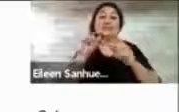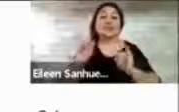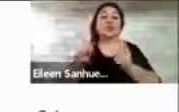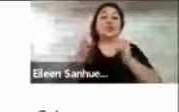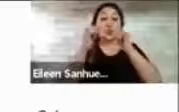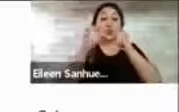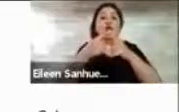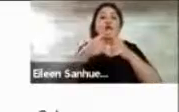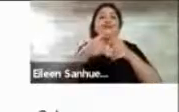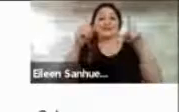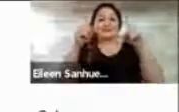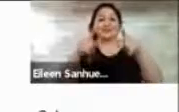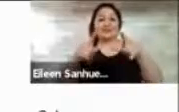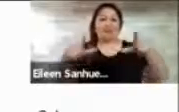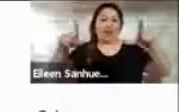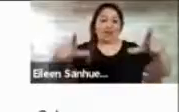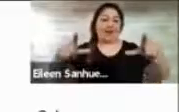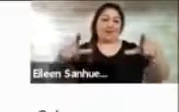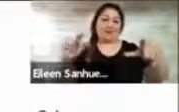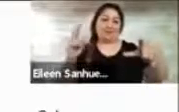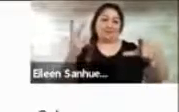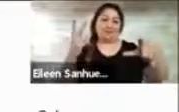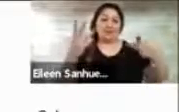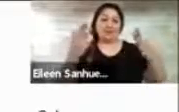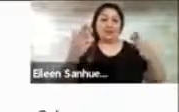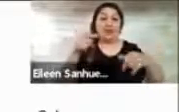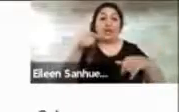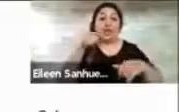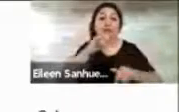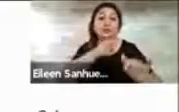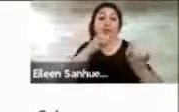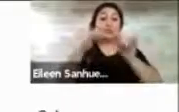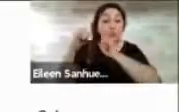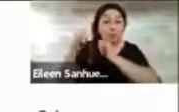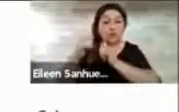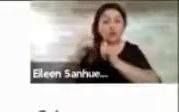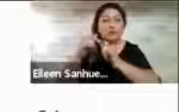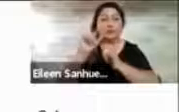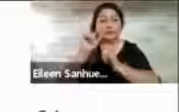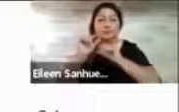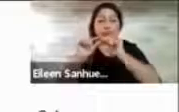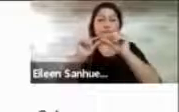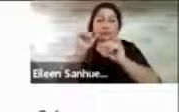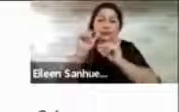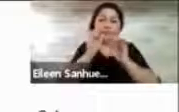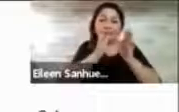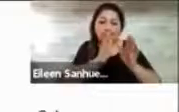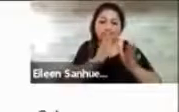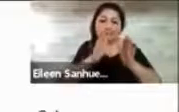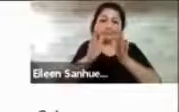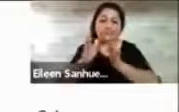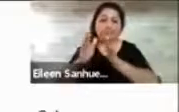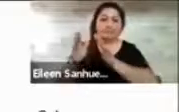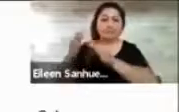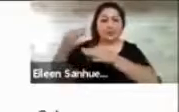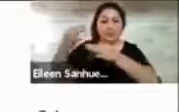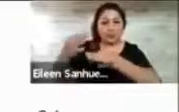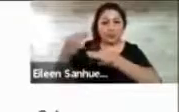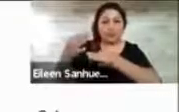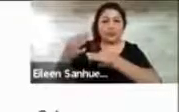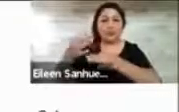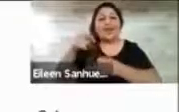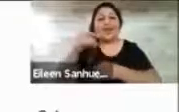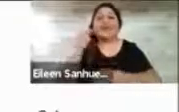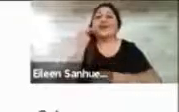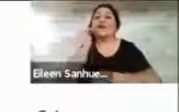partecita de Rakim, donde sí hay juegos que son más lineales, que son más específicos y que igual los niños pueden ahí jugar como ellos